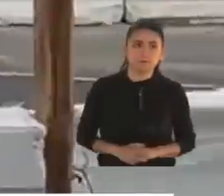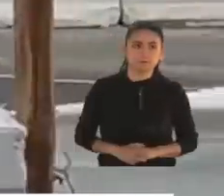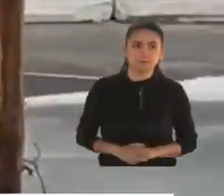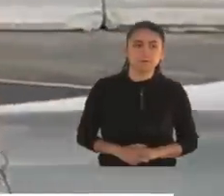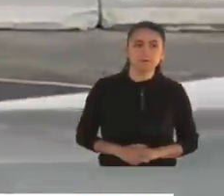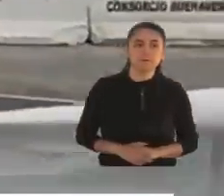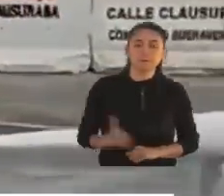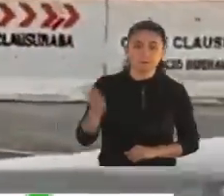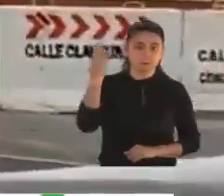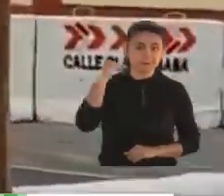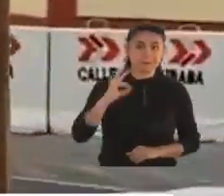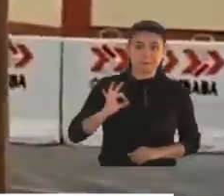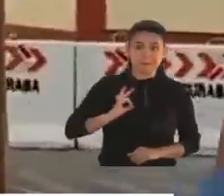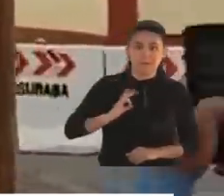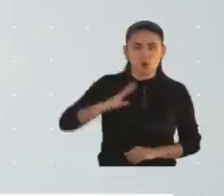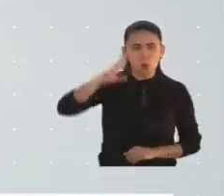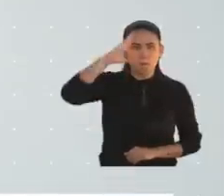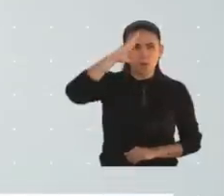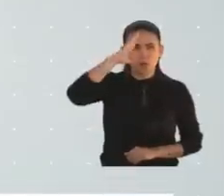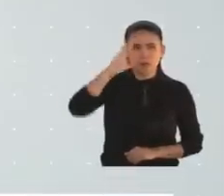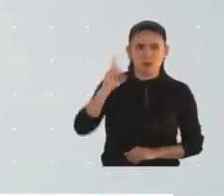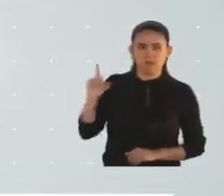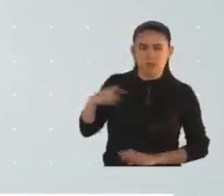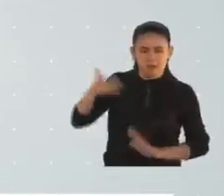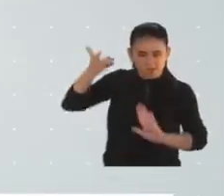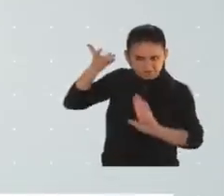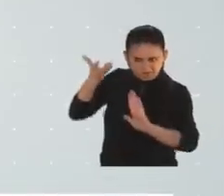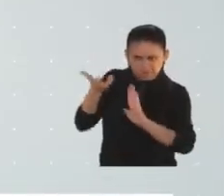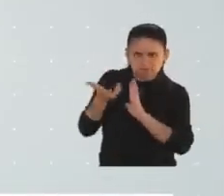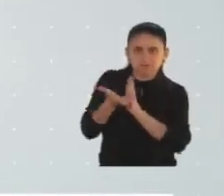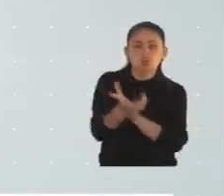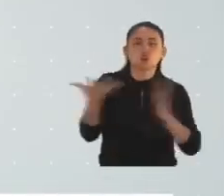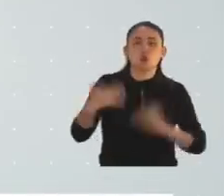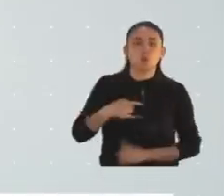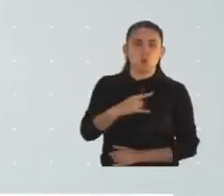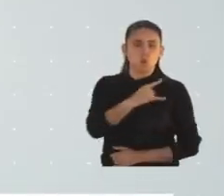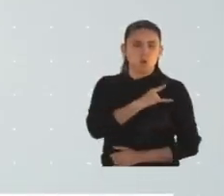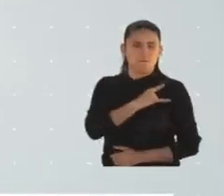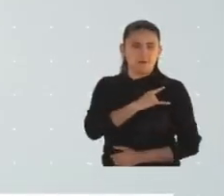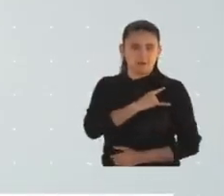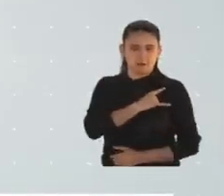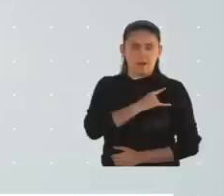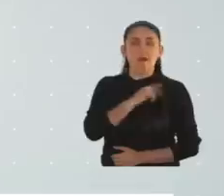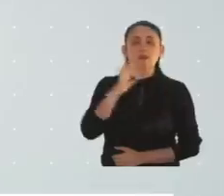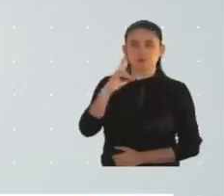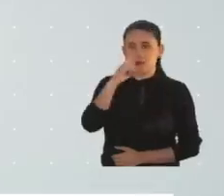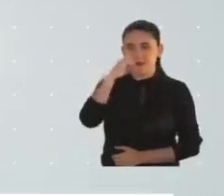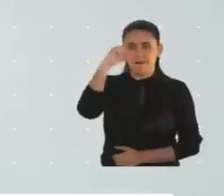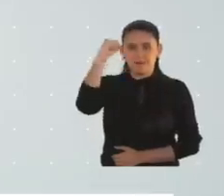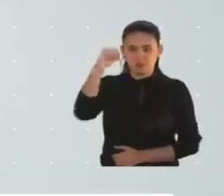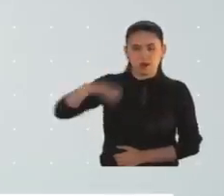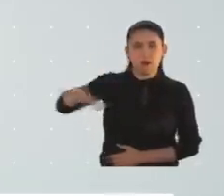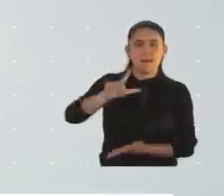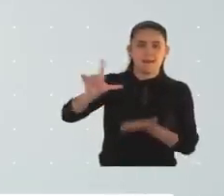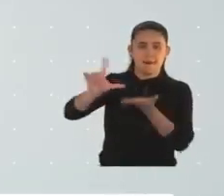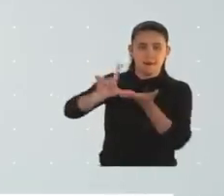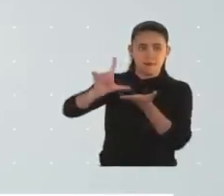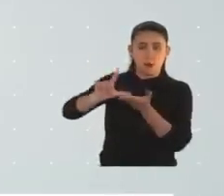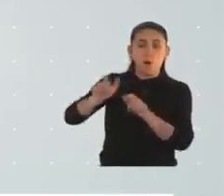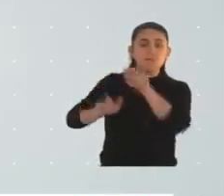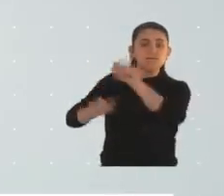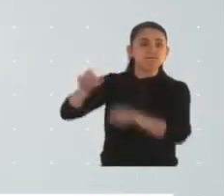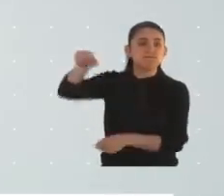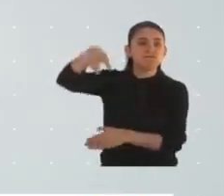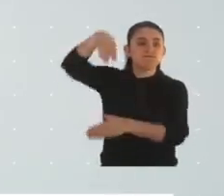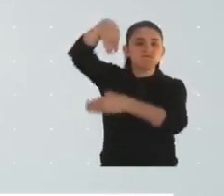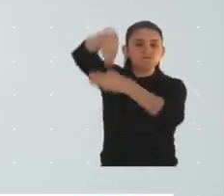Durante la mañana del sábado, la policía peruana ingresó con tanques a las instalaciones de la Universidad Nacional Mayor de San Marcos para desalojar a los manifestantes que desde hace